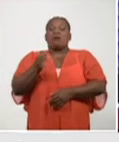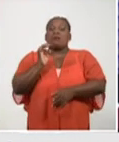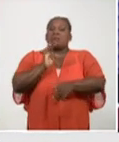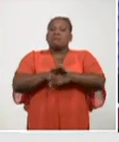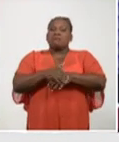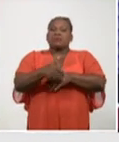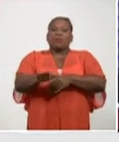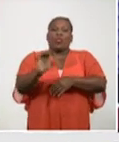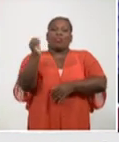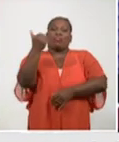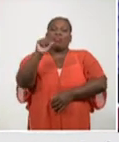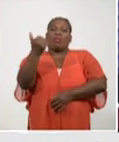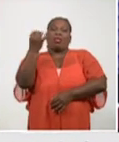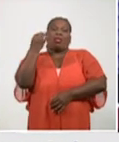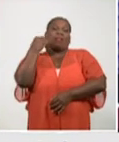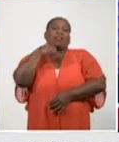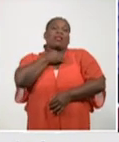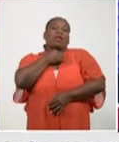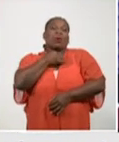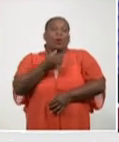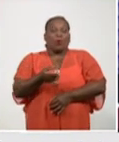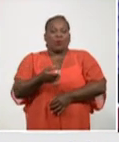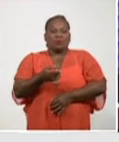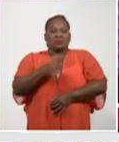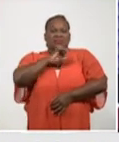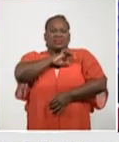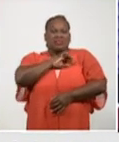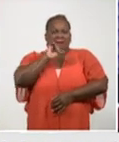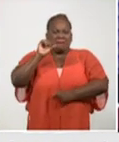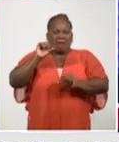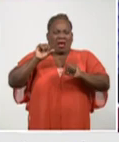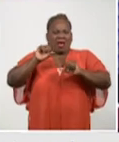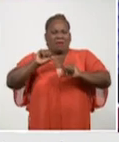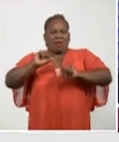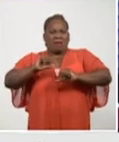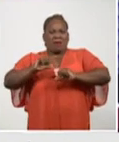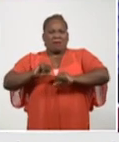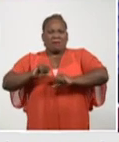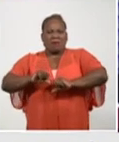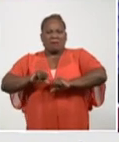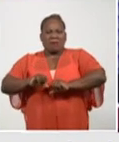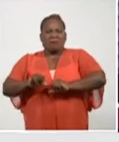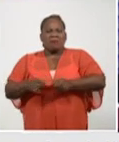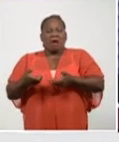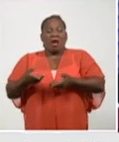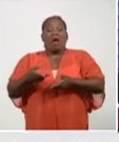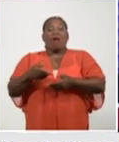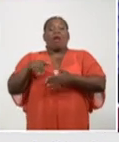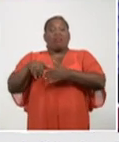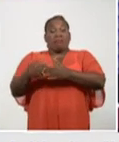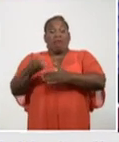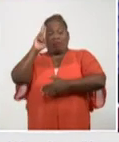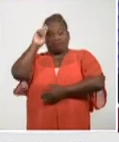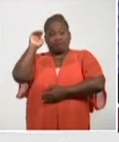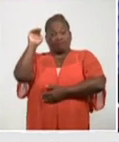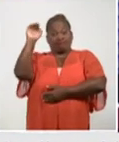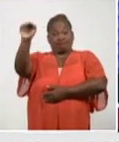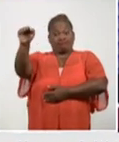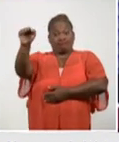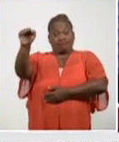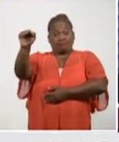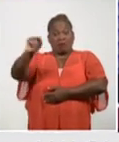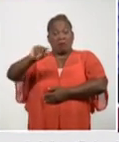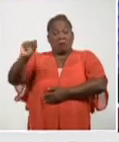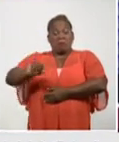enero y estuvo unos días en ingreso hospitalario y realmente muy pocas